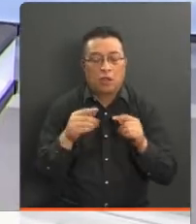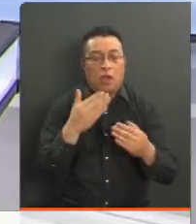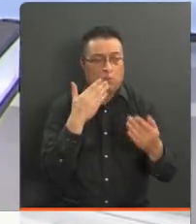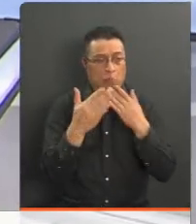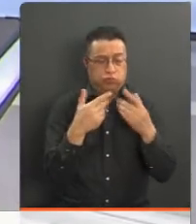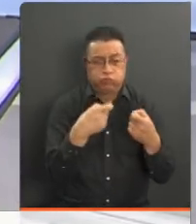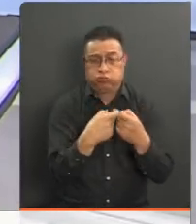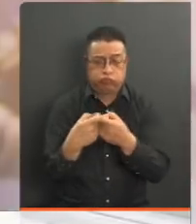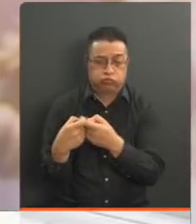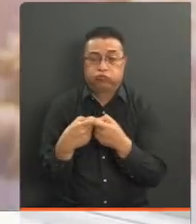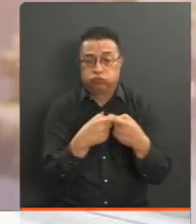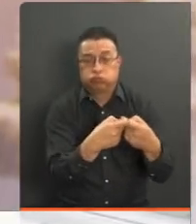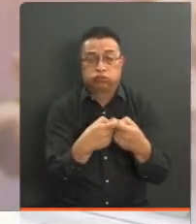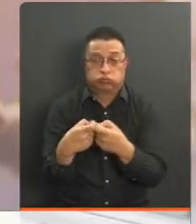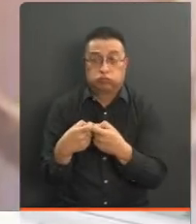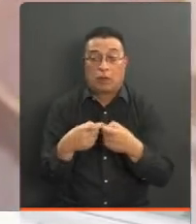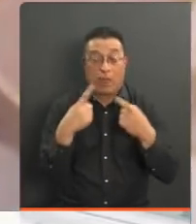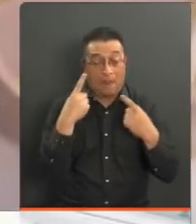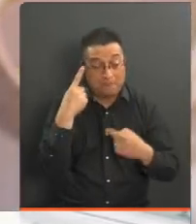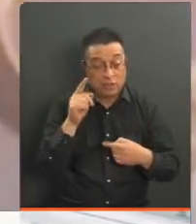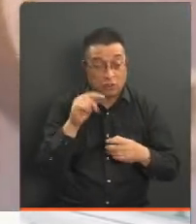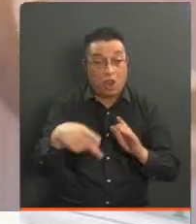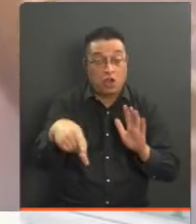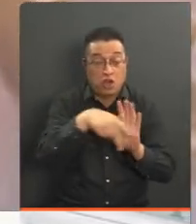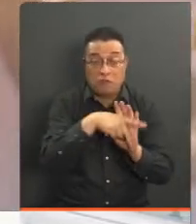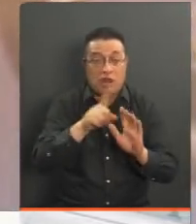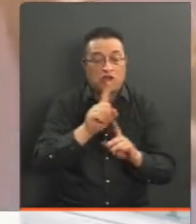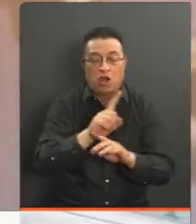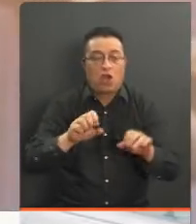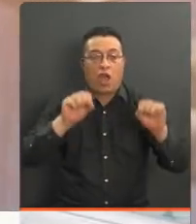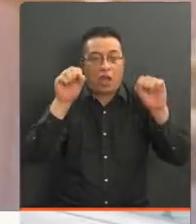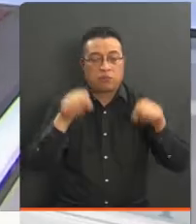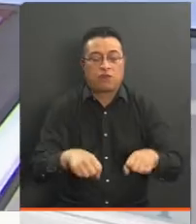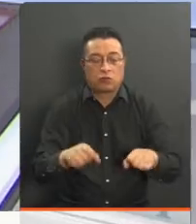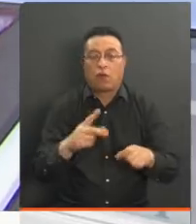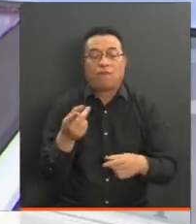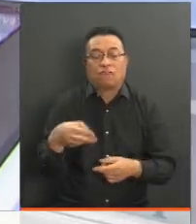materia. Lo concreto es que esta norma no se aprobó, se rechaza y ya no tiene vuelta. Muy bien.